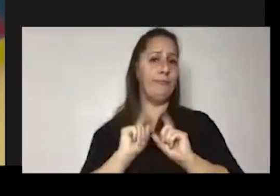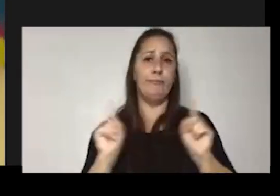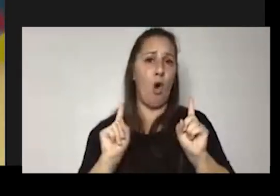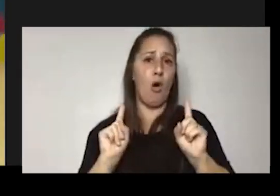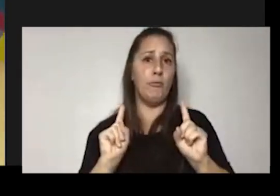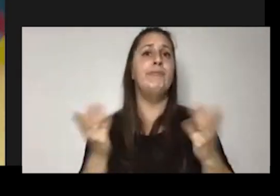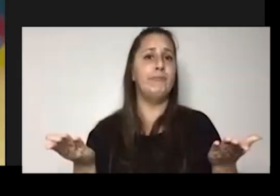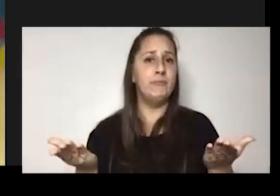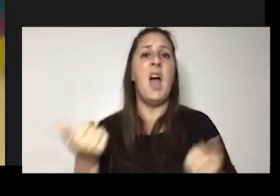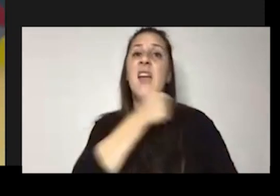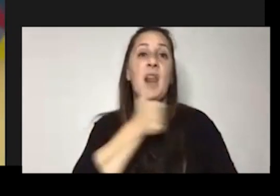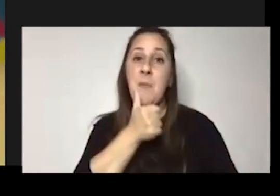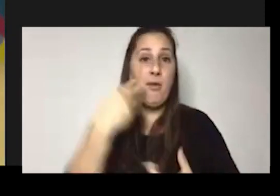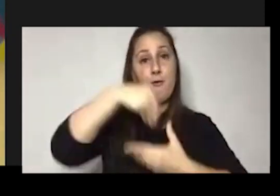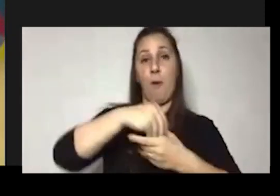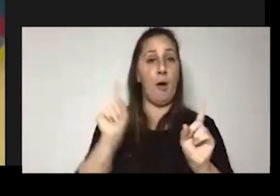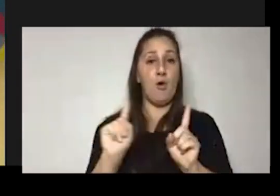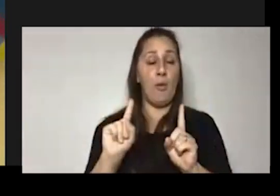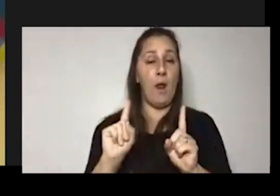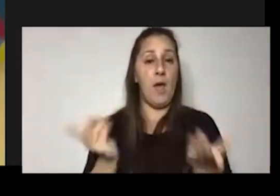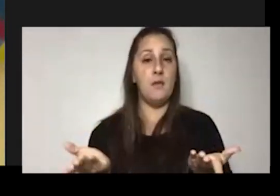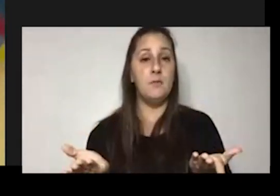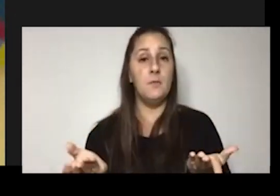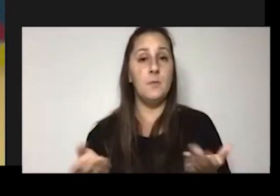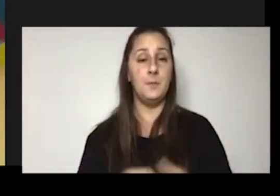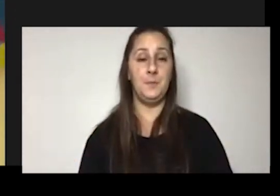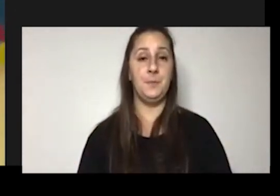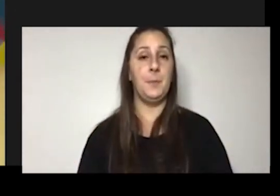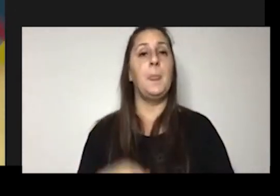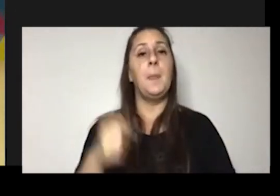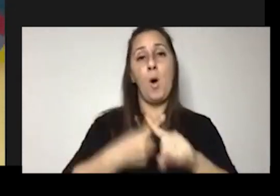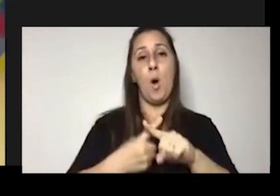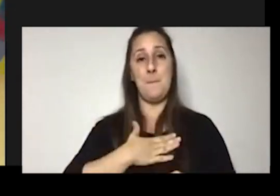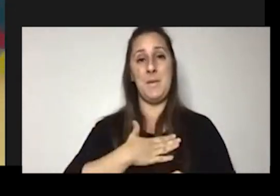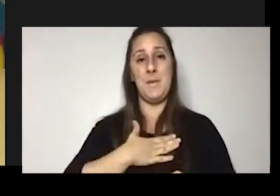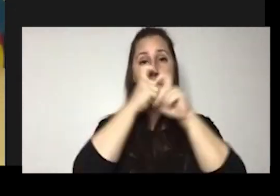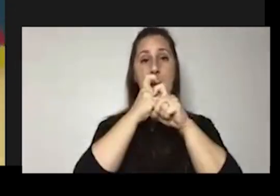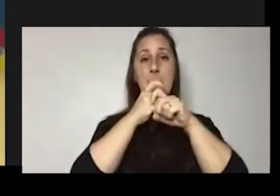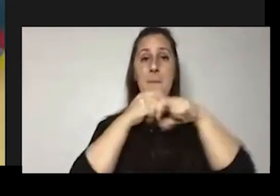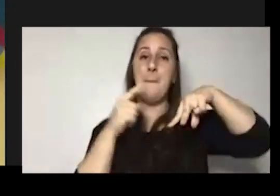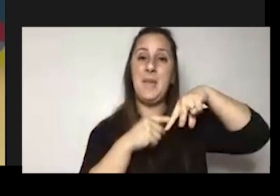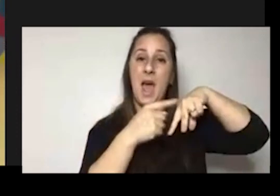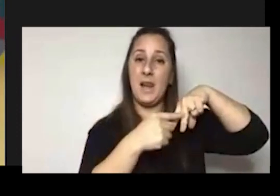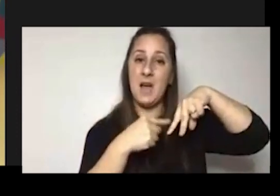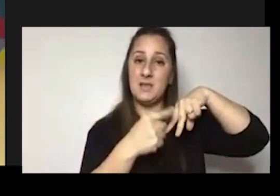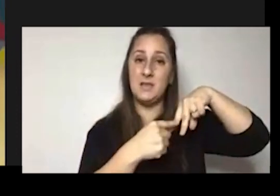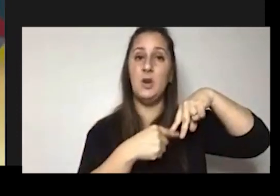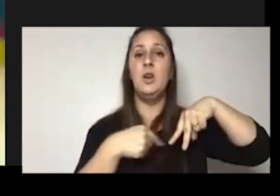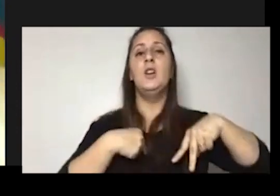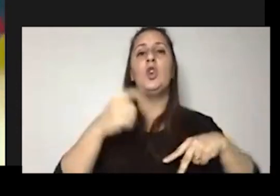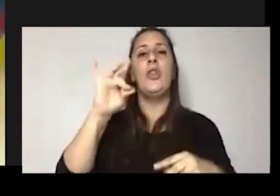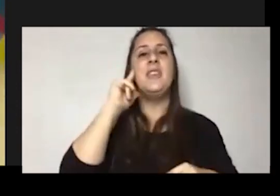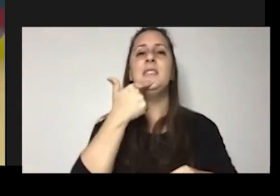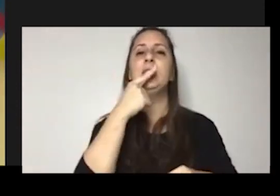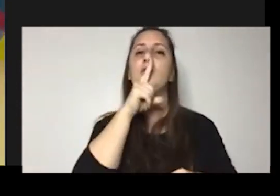me cubren justamente por mi problema de las piernas, porque yo tengo una distrofia que teóricamente